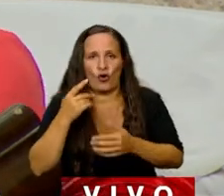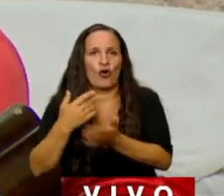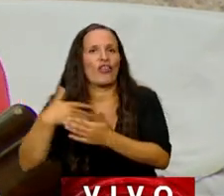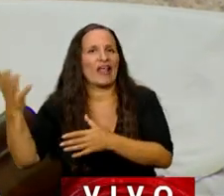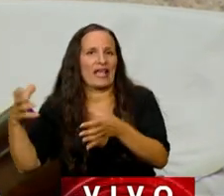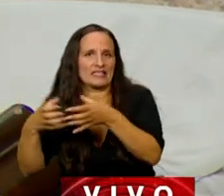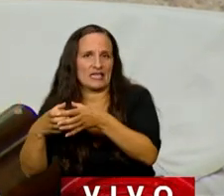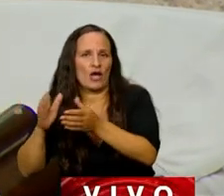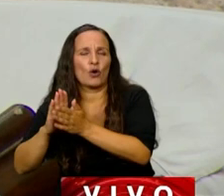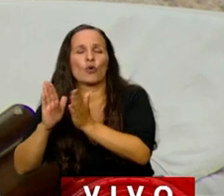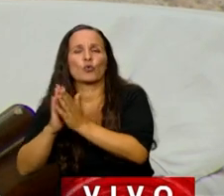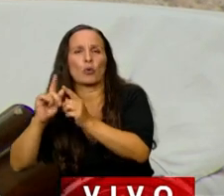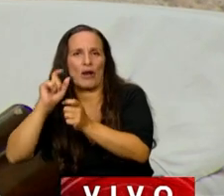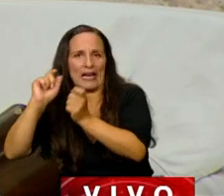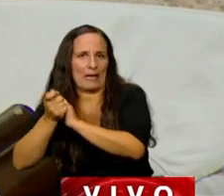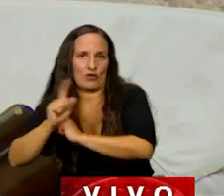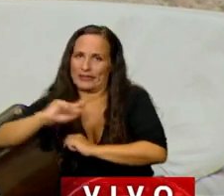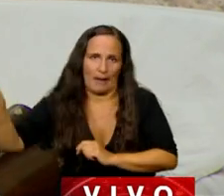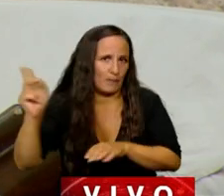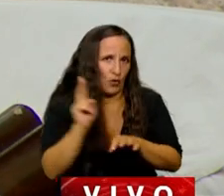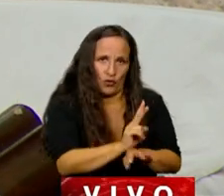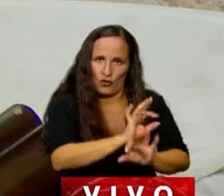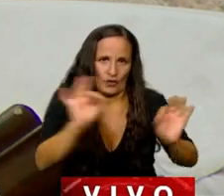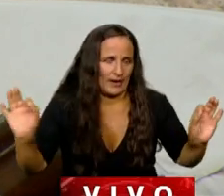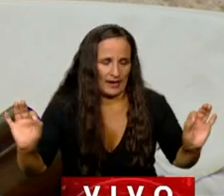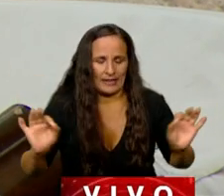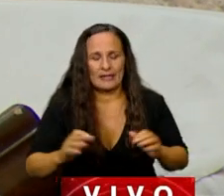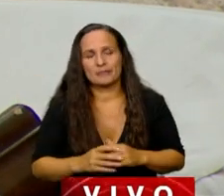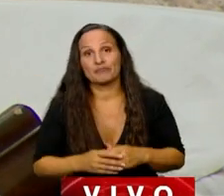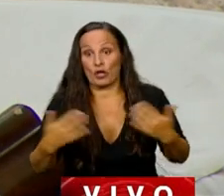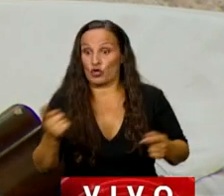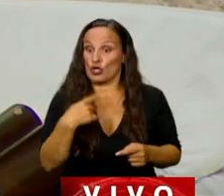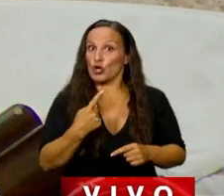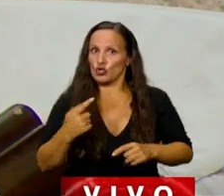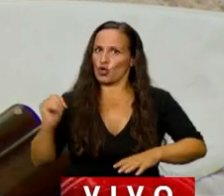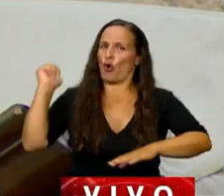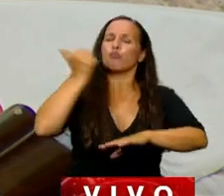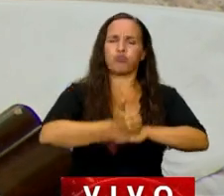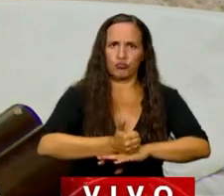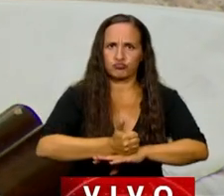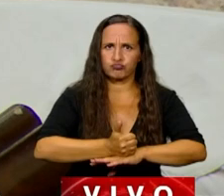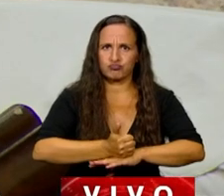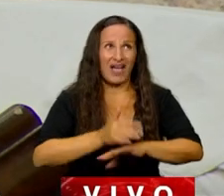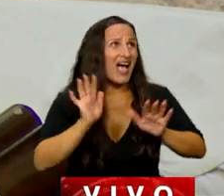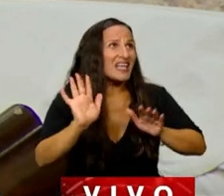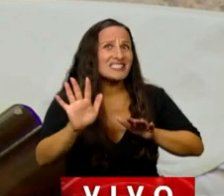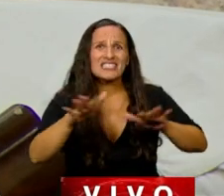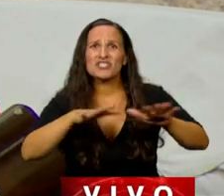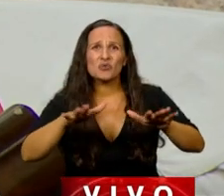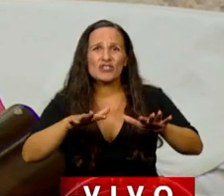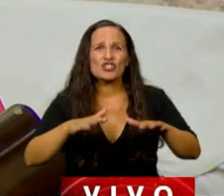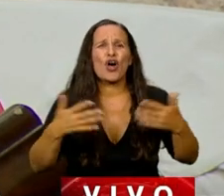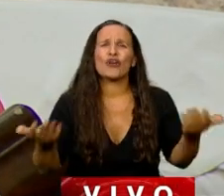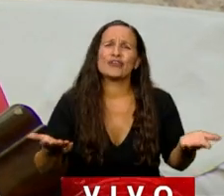Y entonces acá venimos a decir una vez más, mientras se perpetran semejantes crímenes, no se puede llamar abuelos